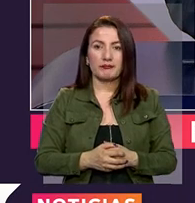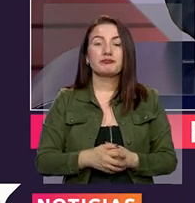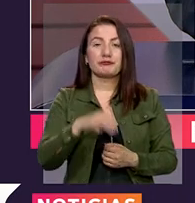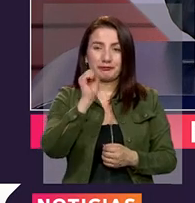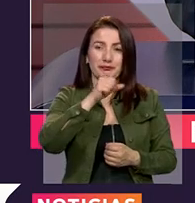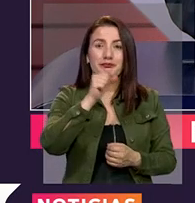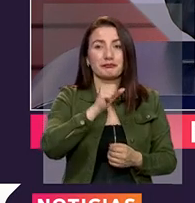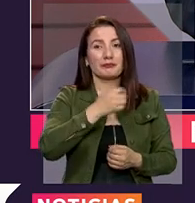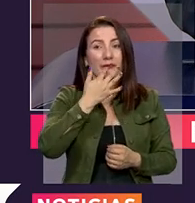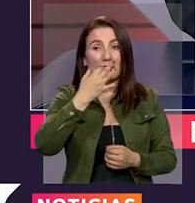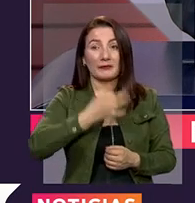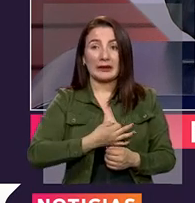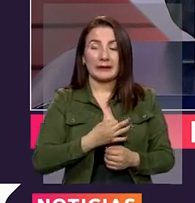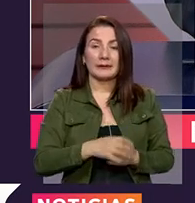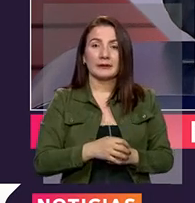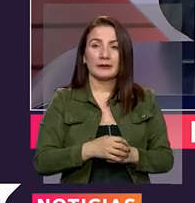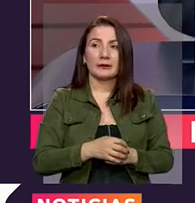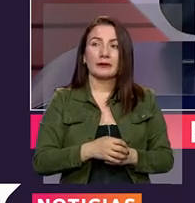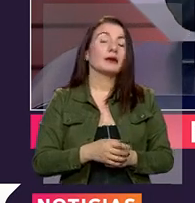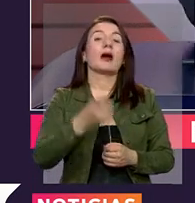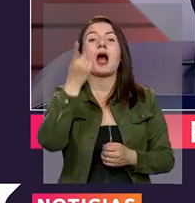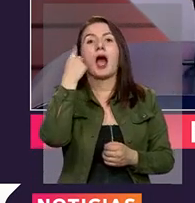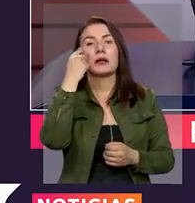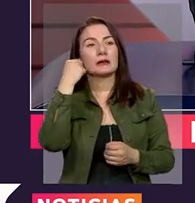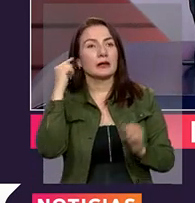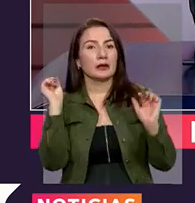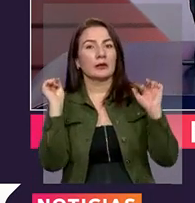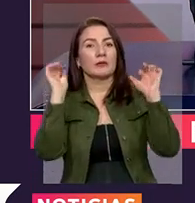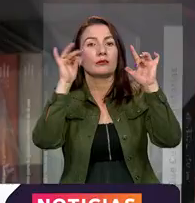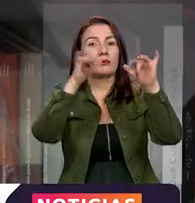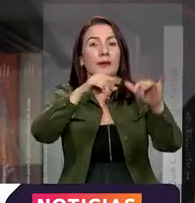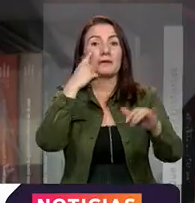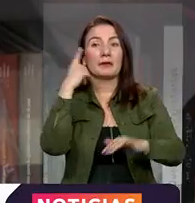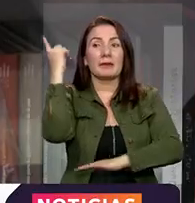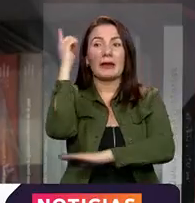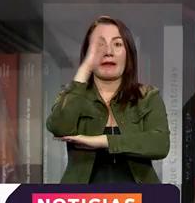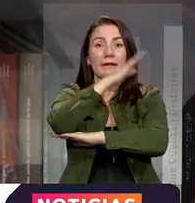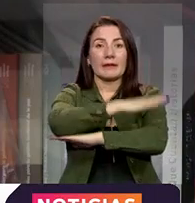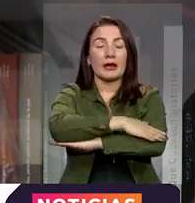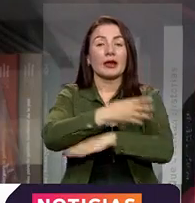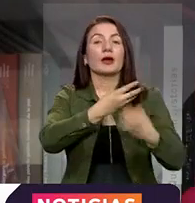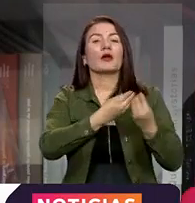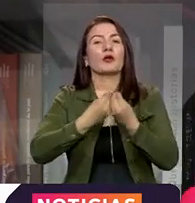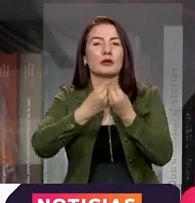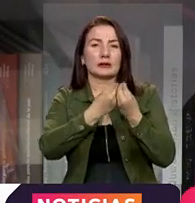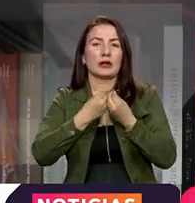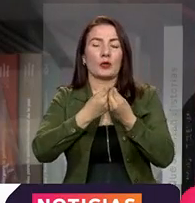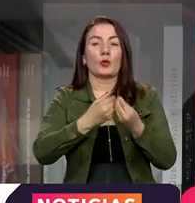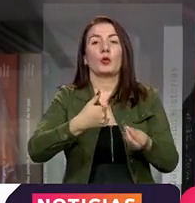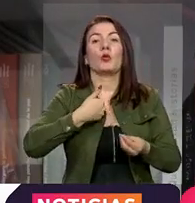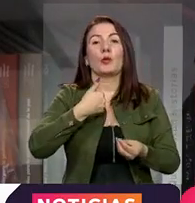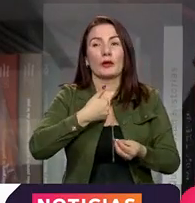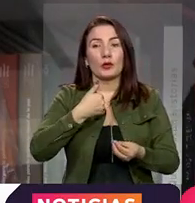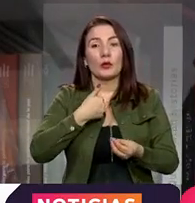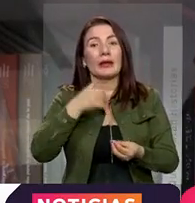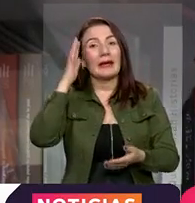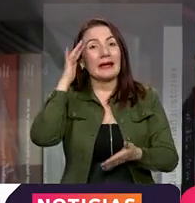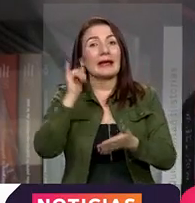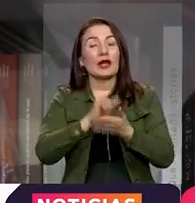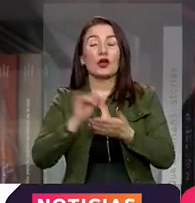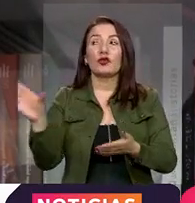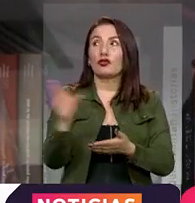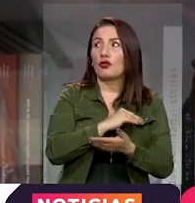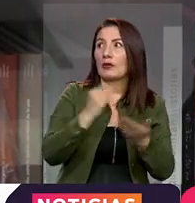Sí, efectivamente, ayer tuvimos la primera jornada de la elección de los consejos de la juventud. Creo que todos